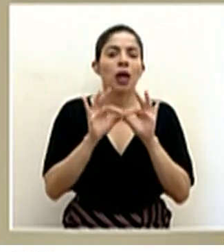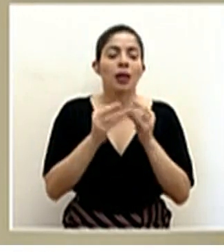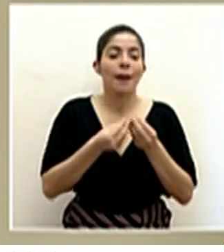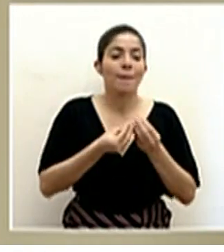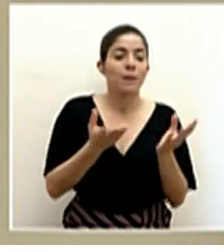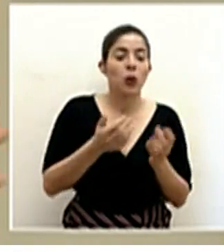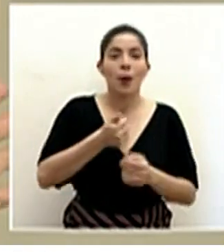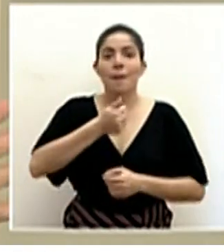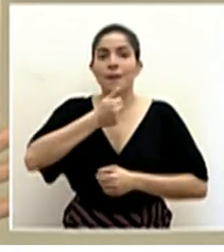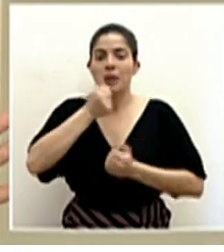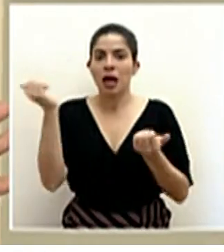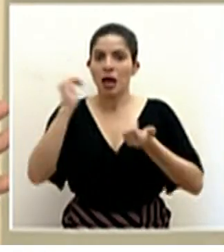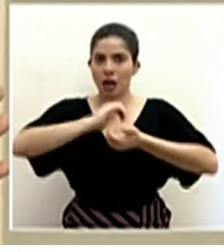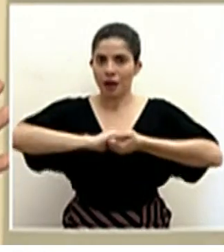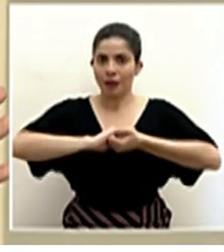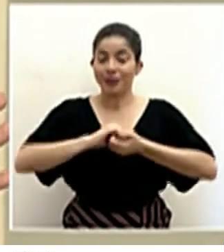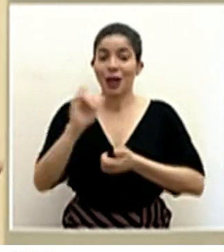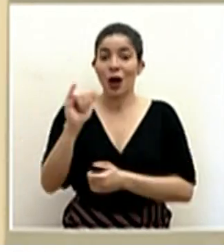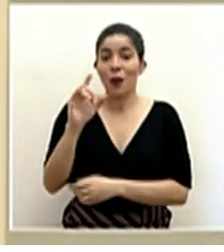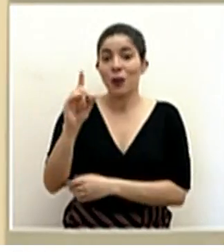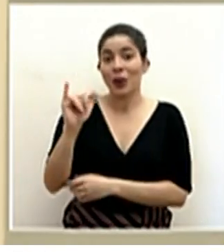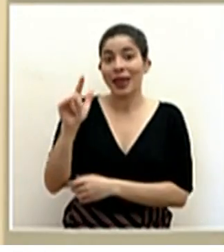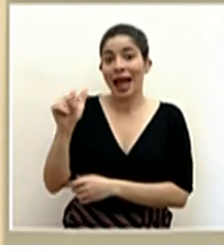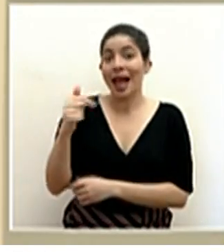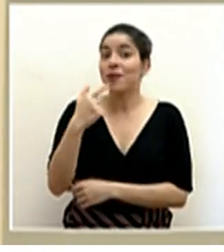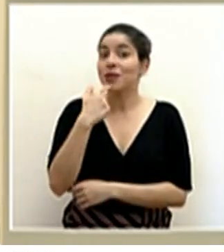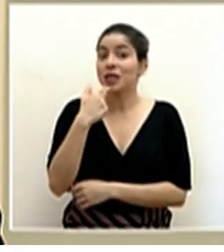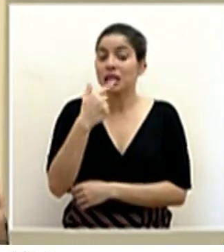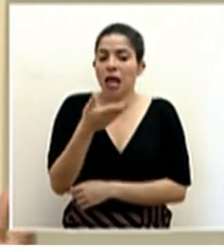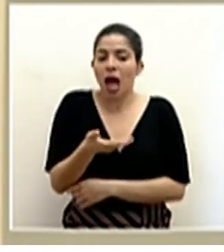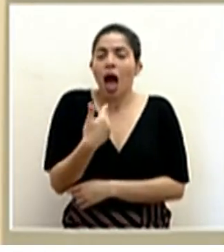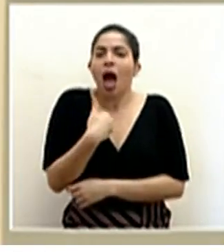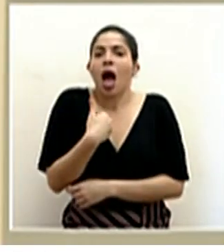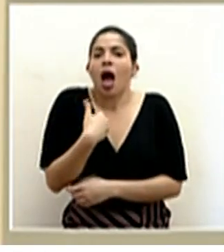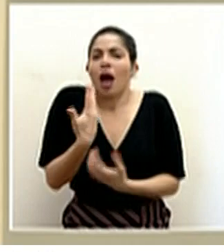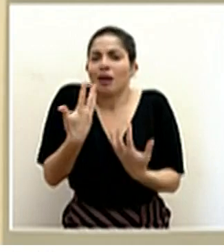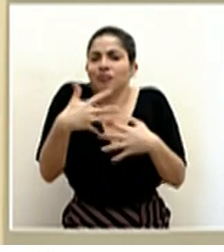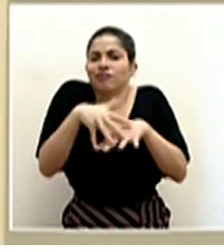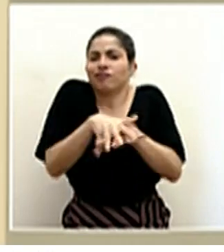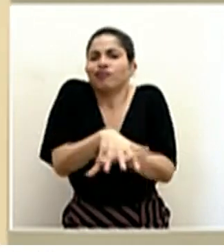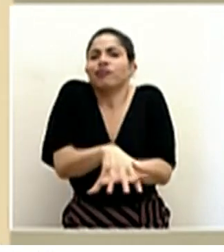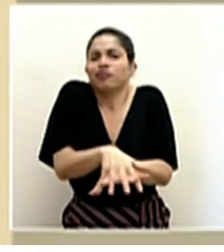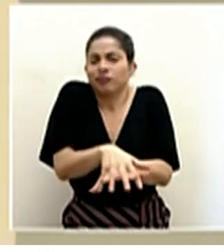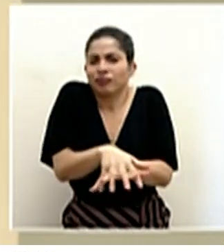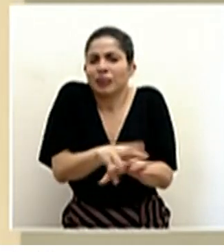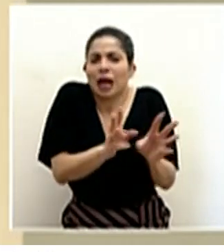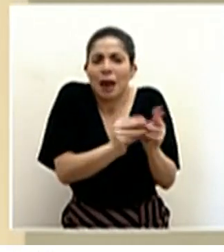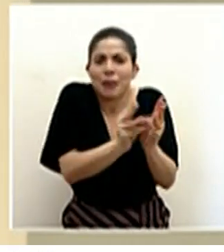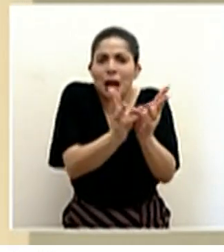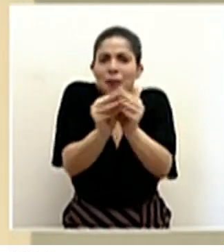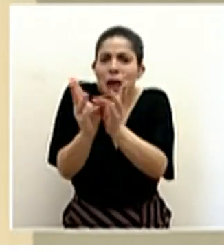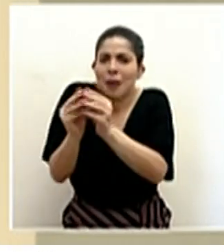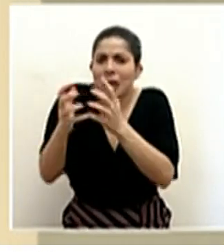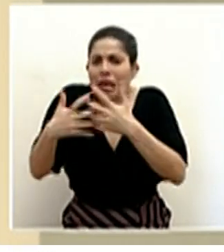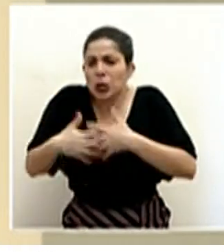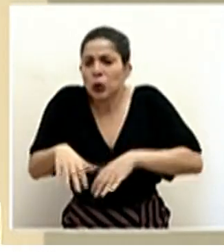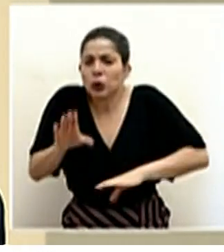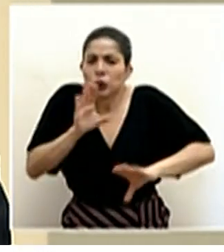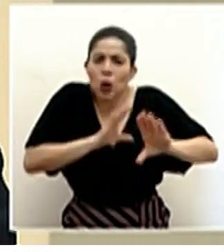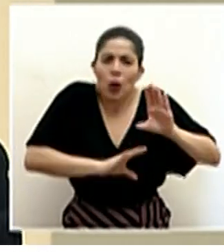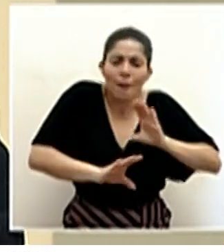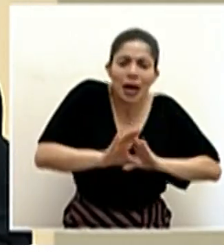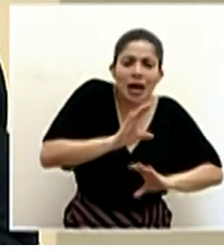alianza público-privada. Como lo decía doña Diala, aquí hubo una integración de varias cámaras, industria,